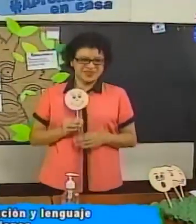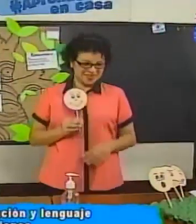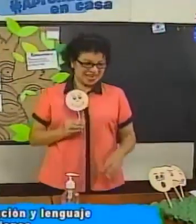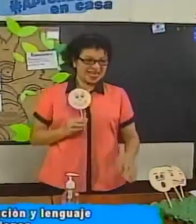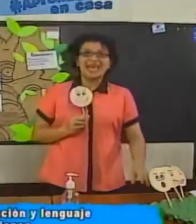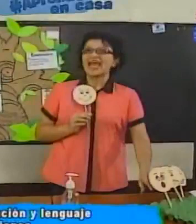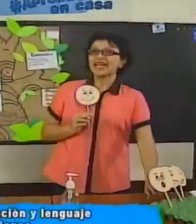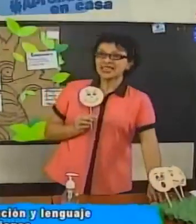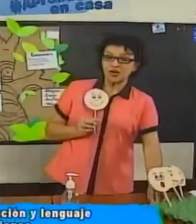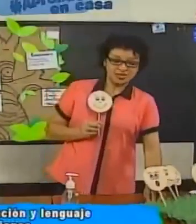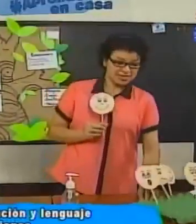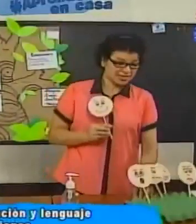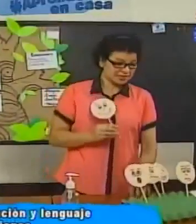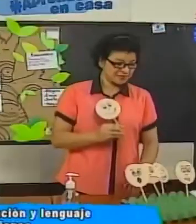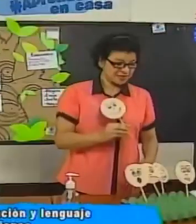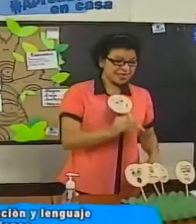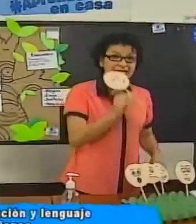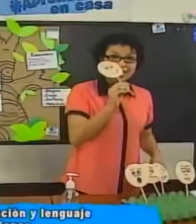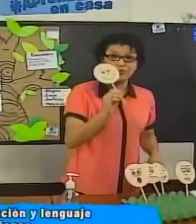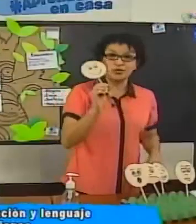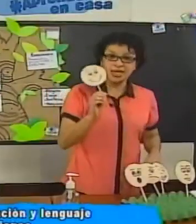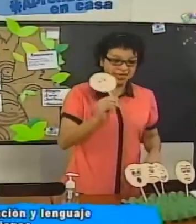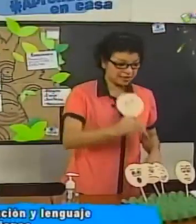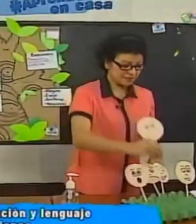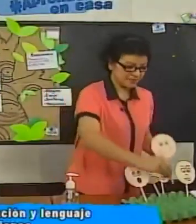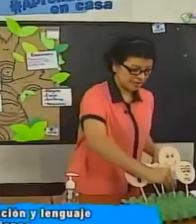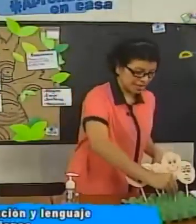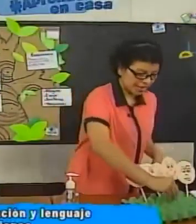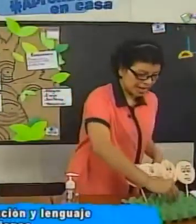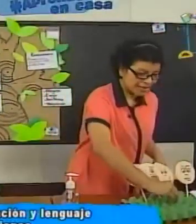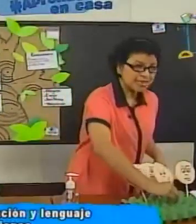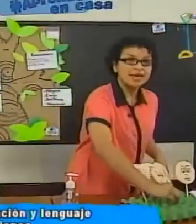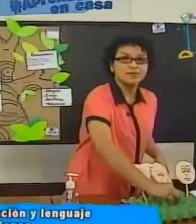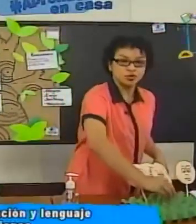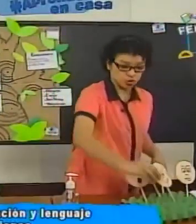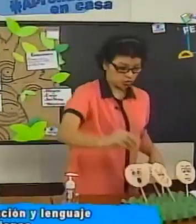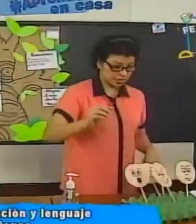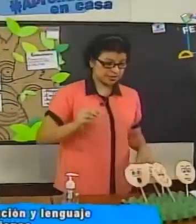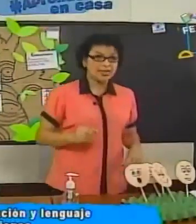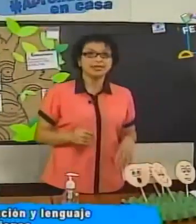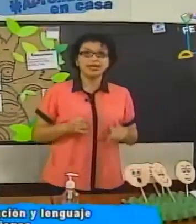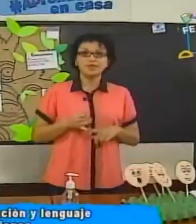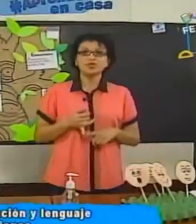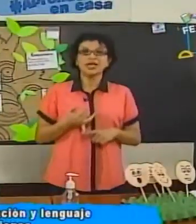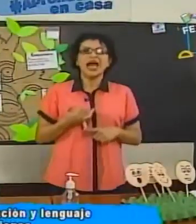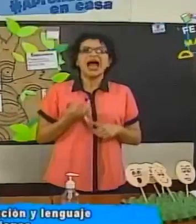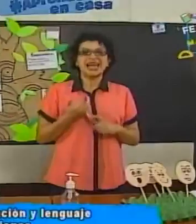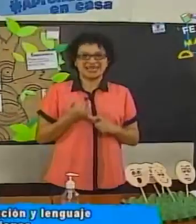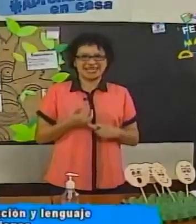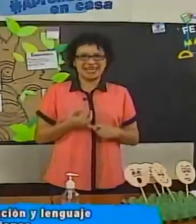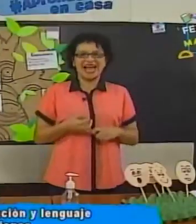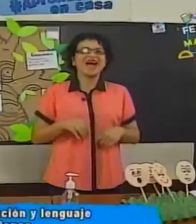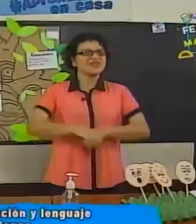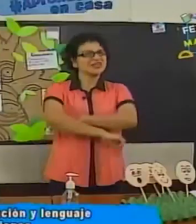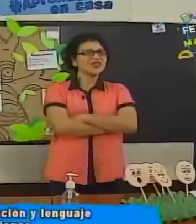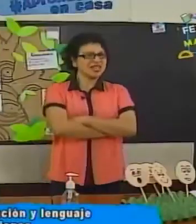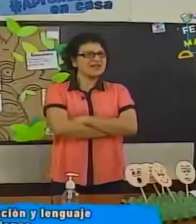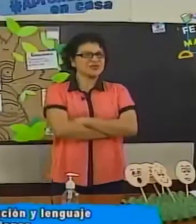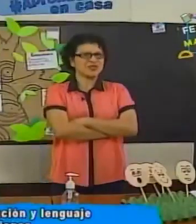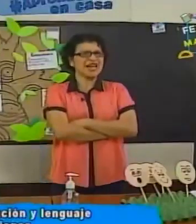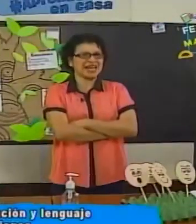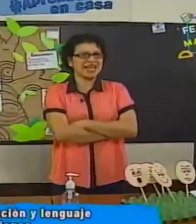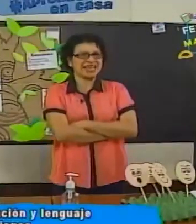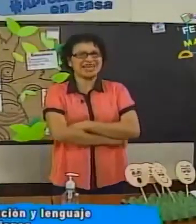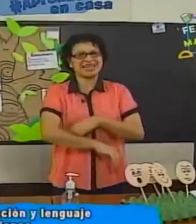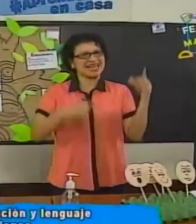Muy bien. Entonces, tenemos aquí las emociones. Tenemos alegría. A ver, todos